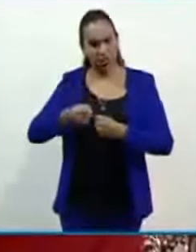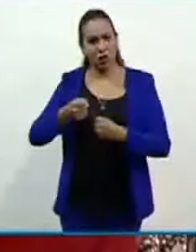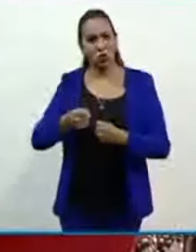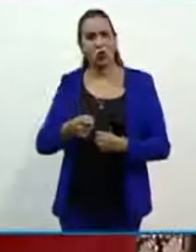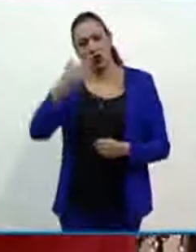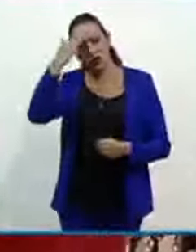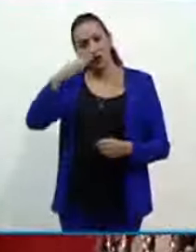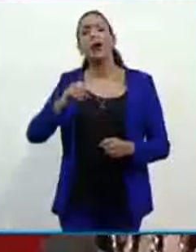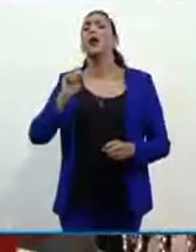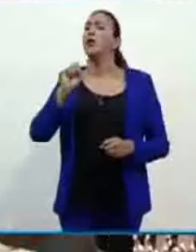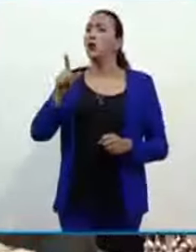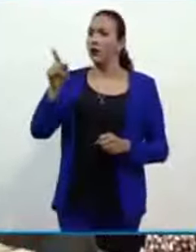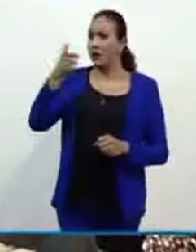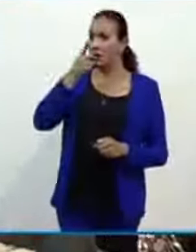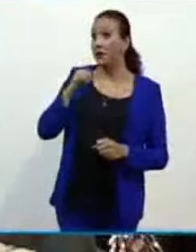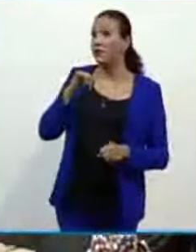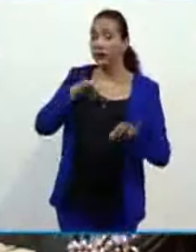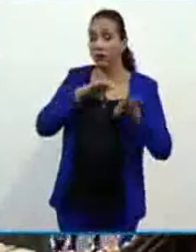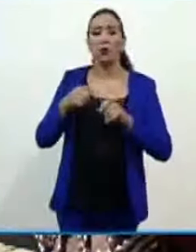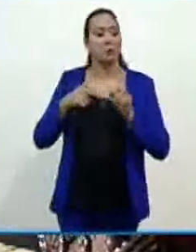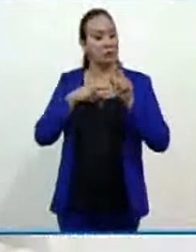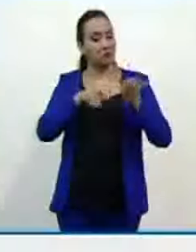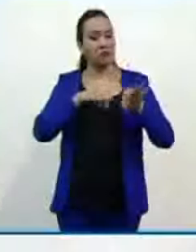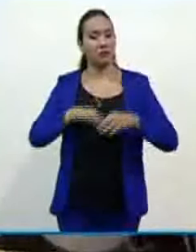avale que el Consejo cumpla.